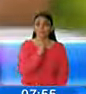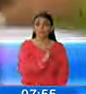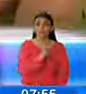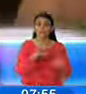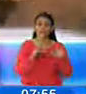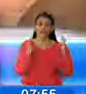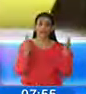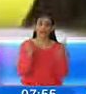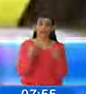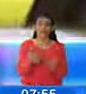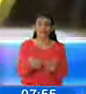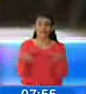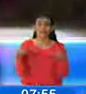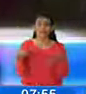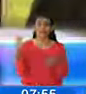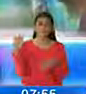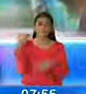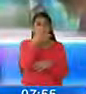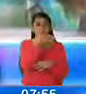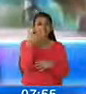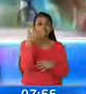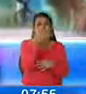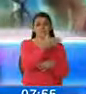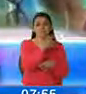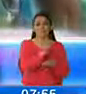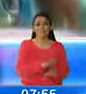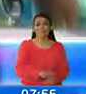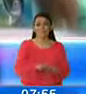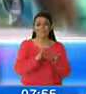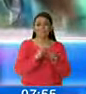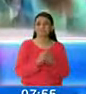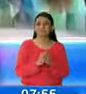familias enteras respondieron el llamado de esta cita cívica. En la Unión